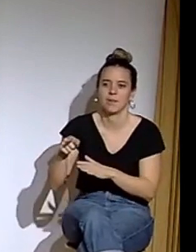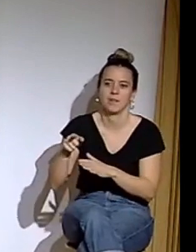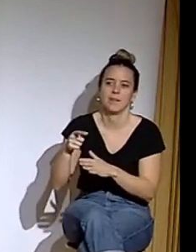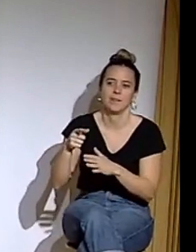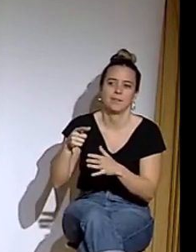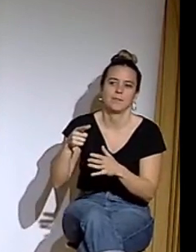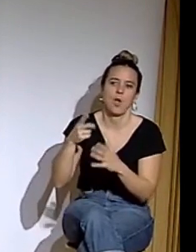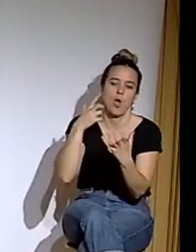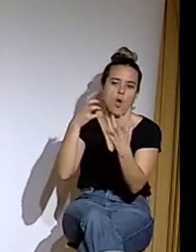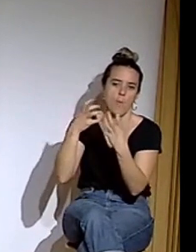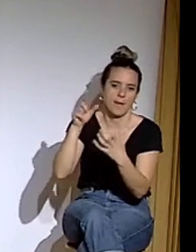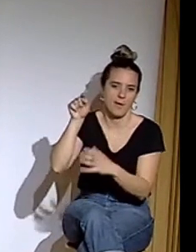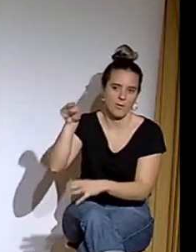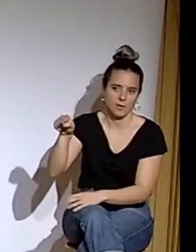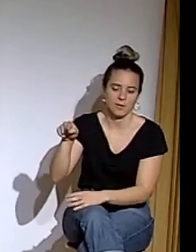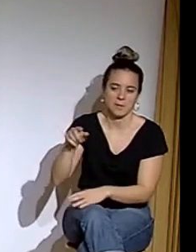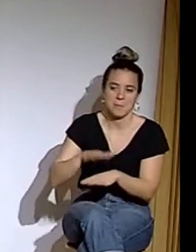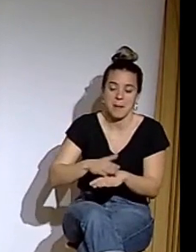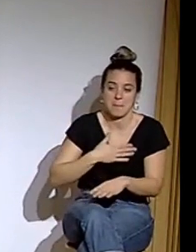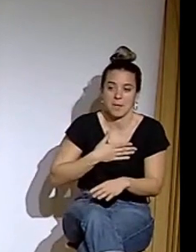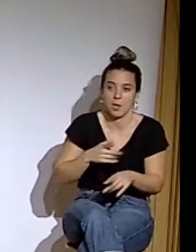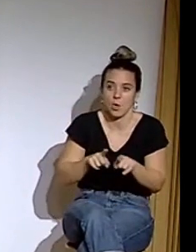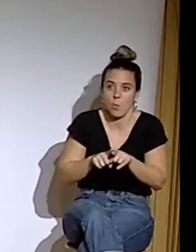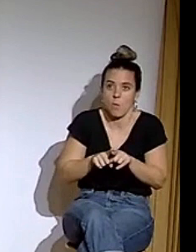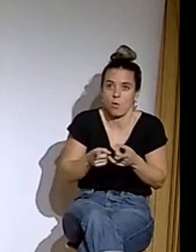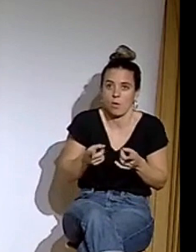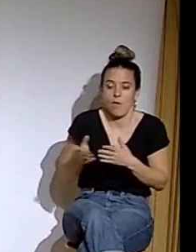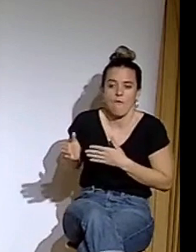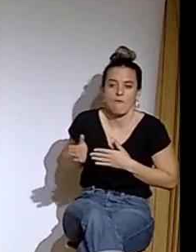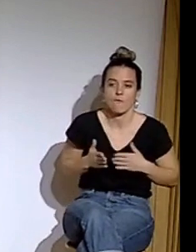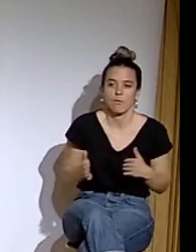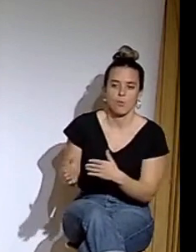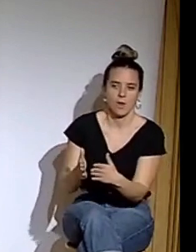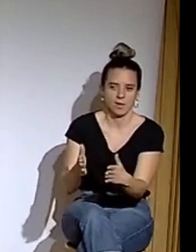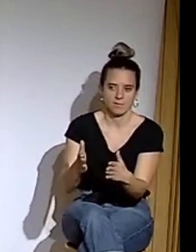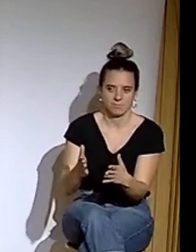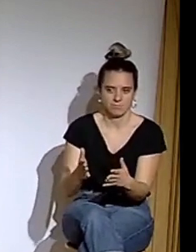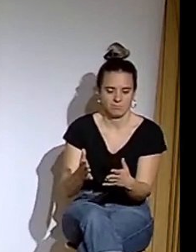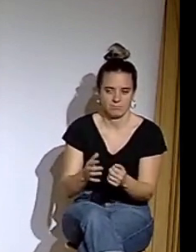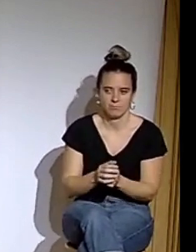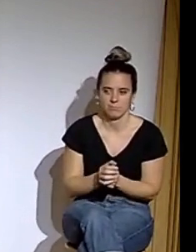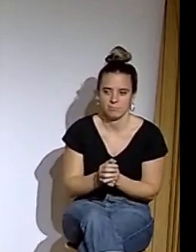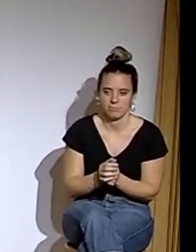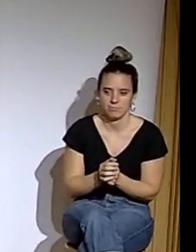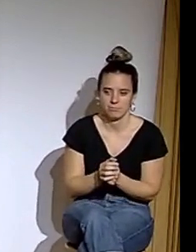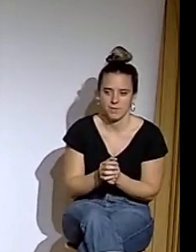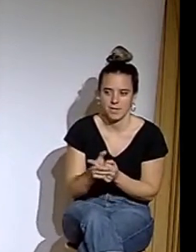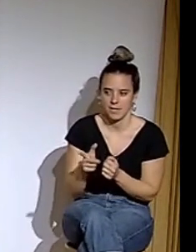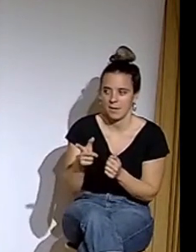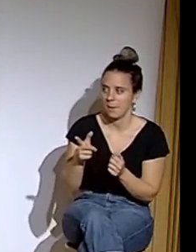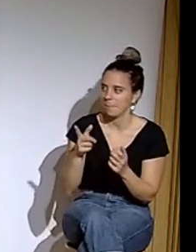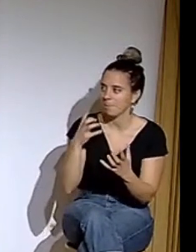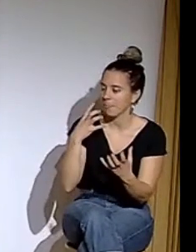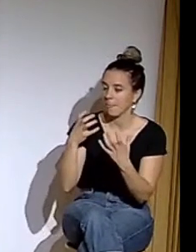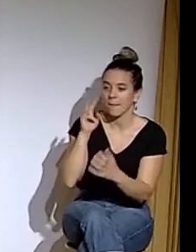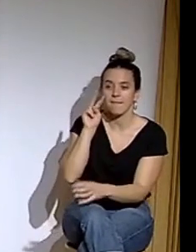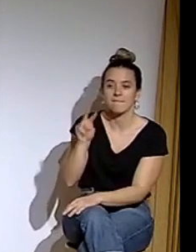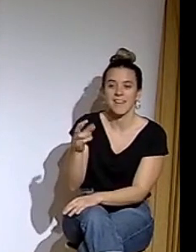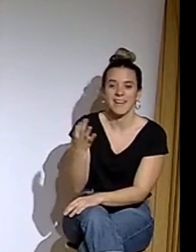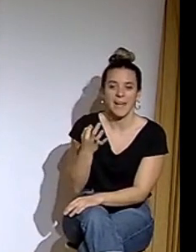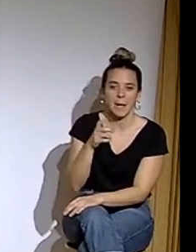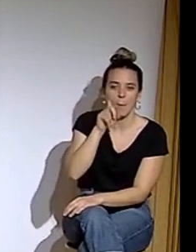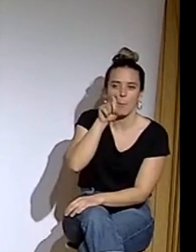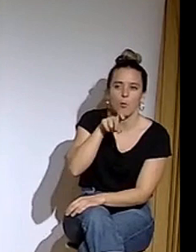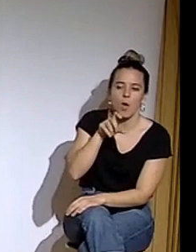mí fue como fluir no en esa hora se ve un poco como una imagen de una bruja o